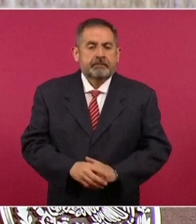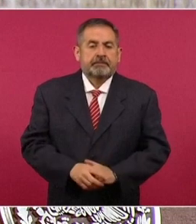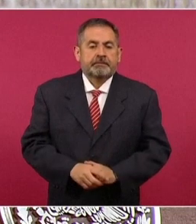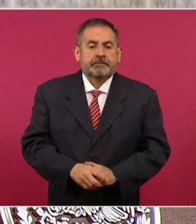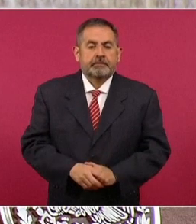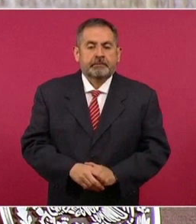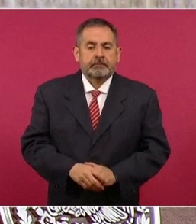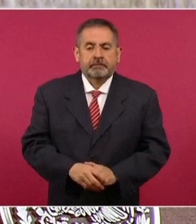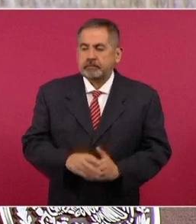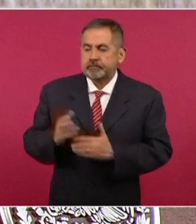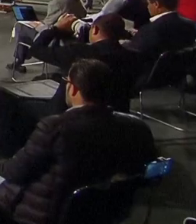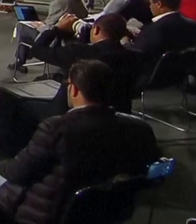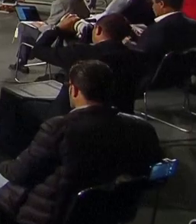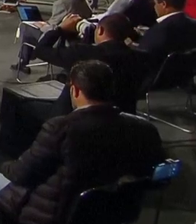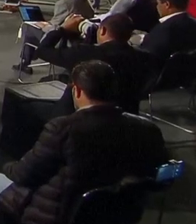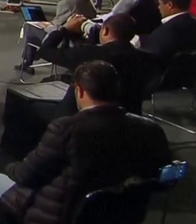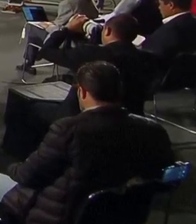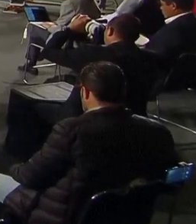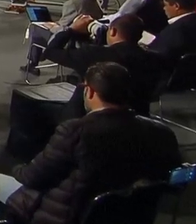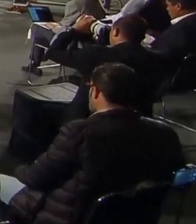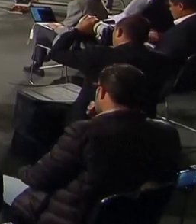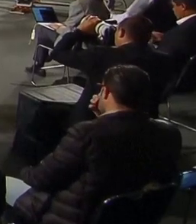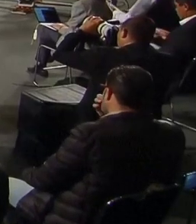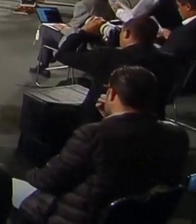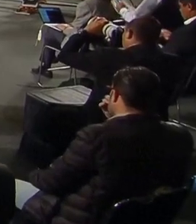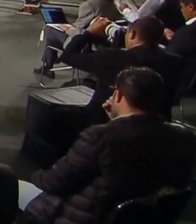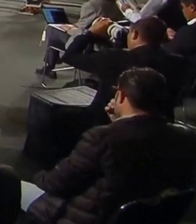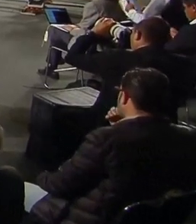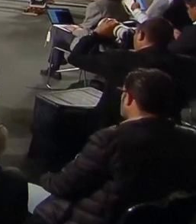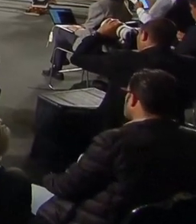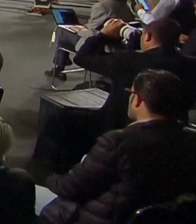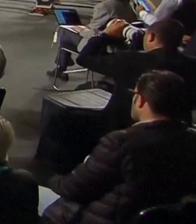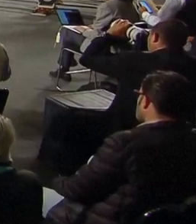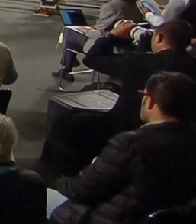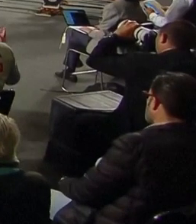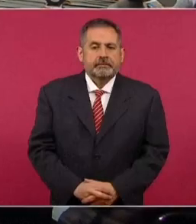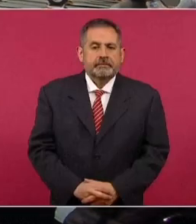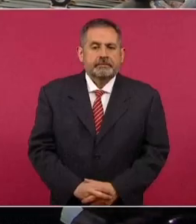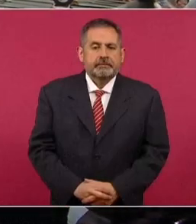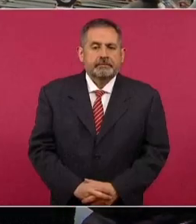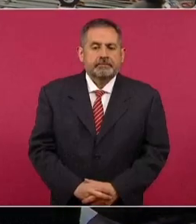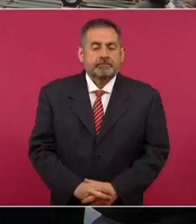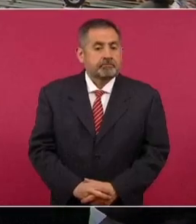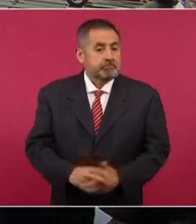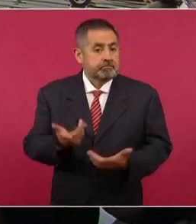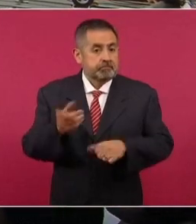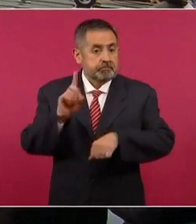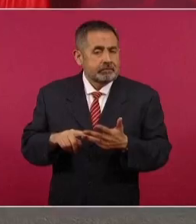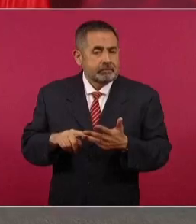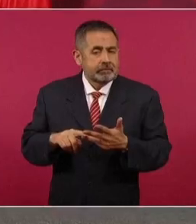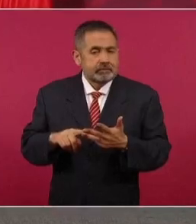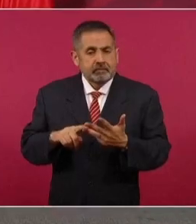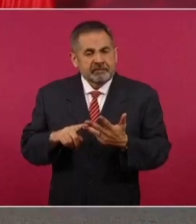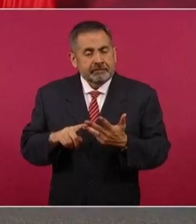paradero del encarcelado narcotraficante Edgar Valdés Villarreal alias la Barbie tras una investigación periodística que